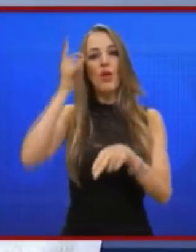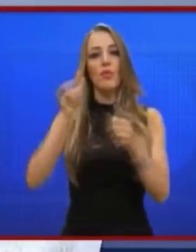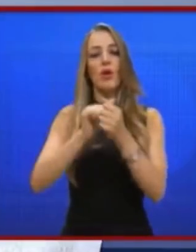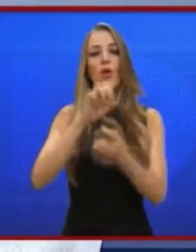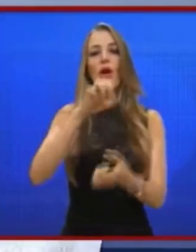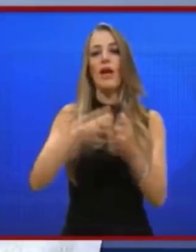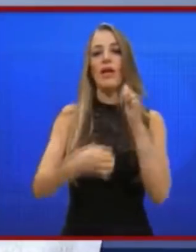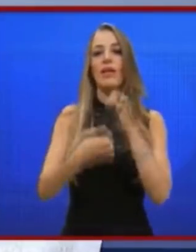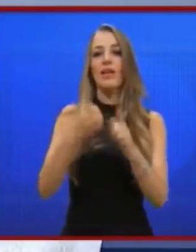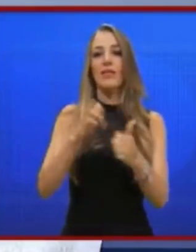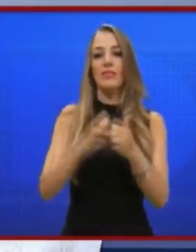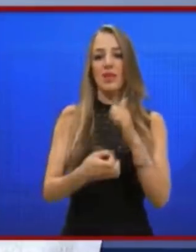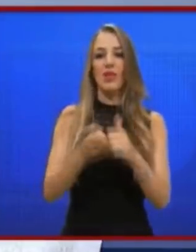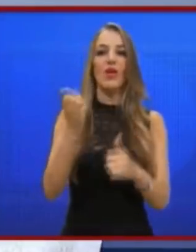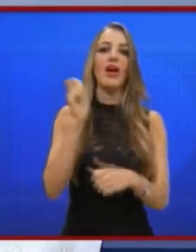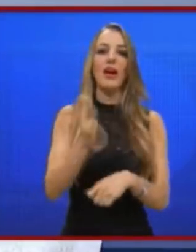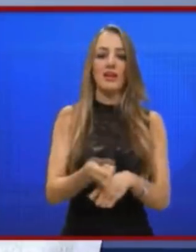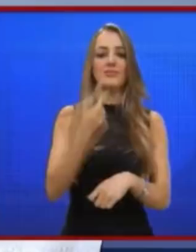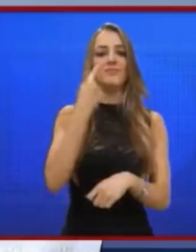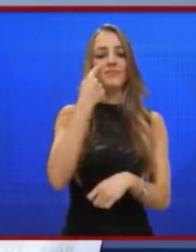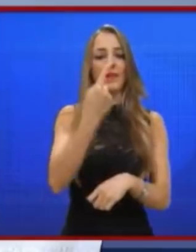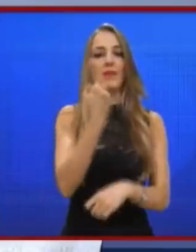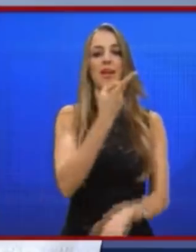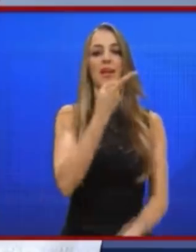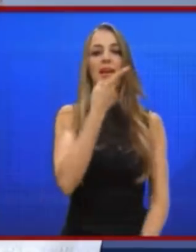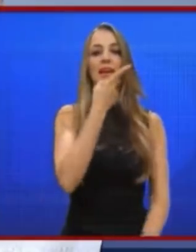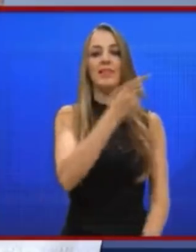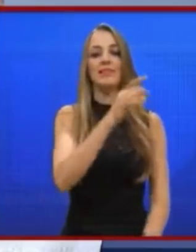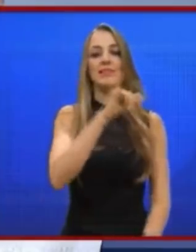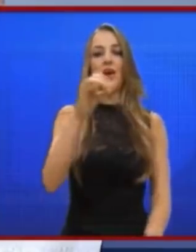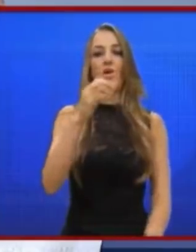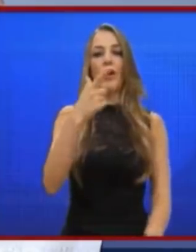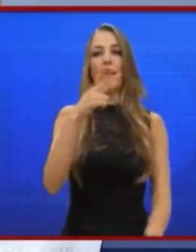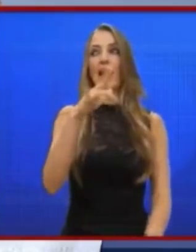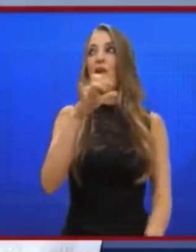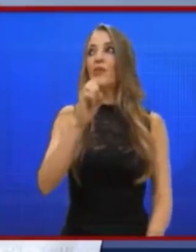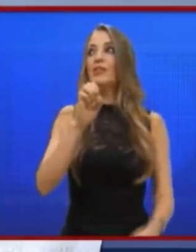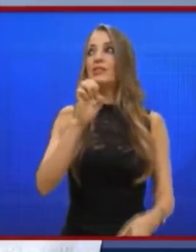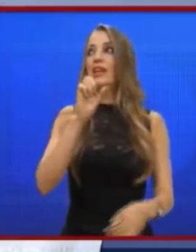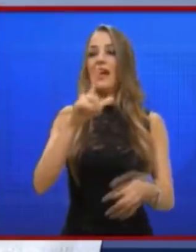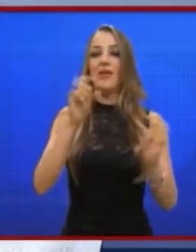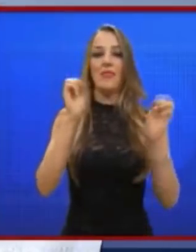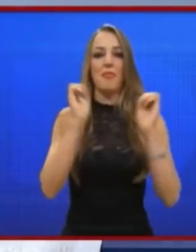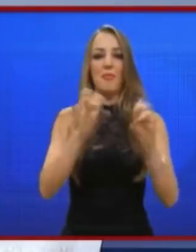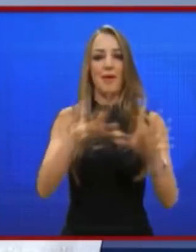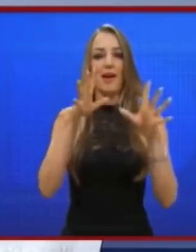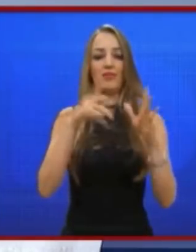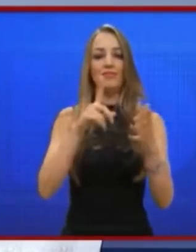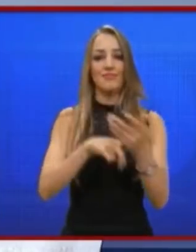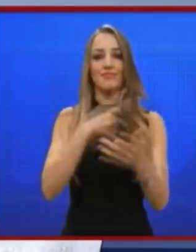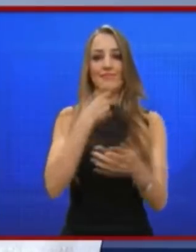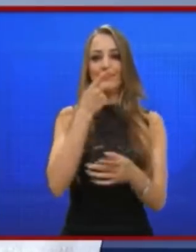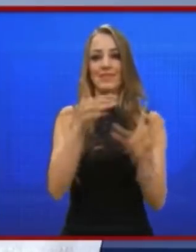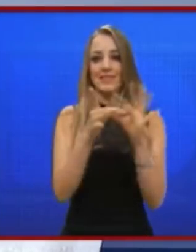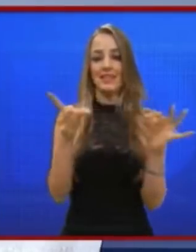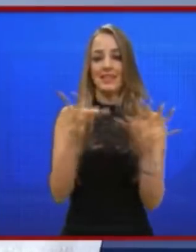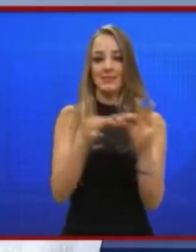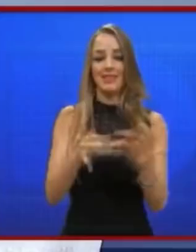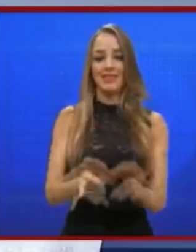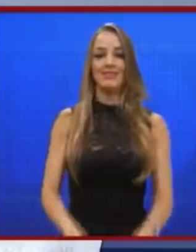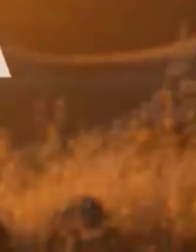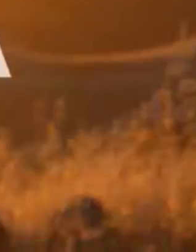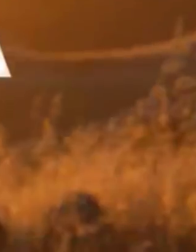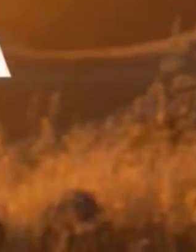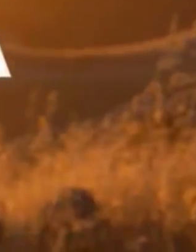Pues creo que yo tampoco, no lo sé. Vamos a ver qué nos dice Jorge Luis el Mago durmiendo con el enemigo. Bienvenido. Medicina para el alma.